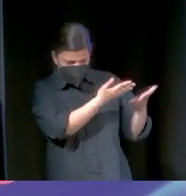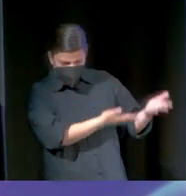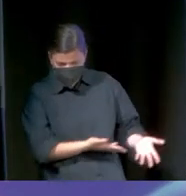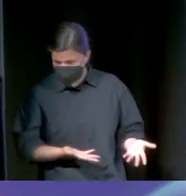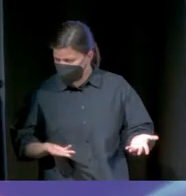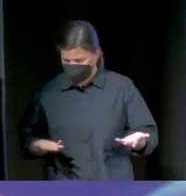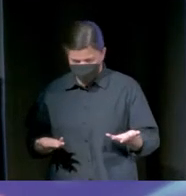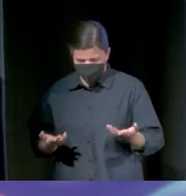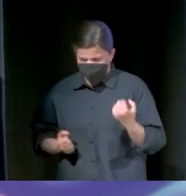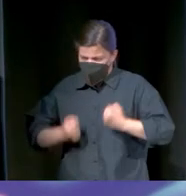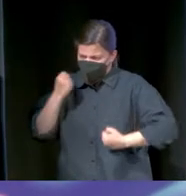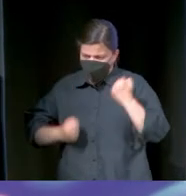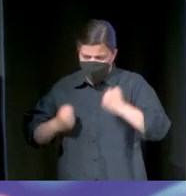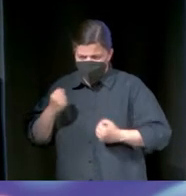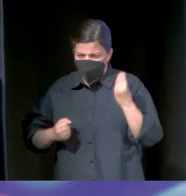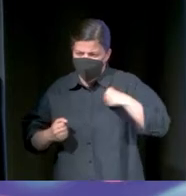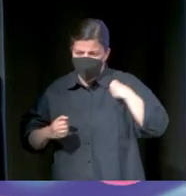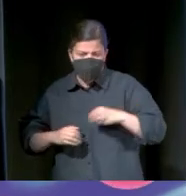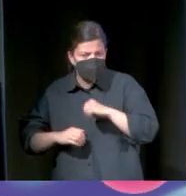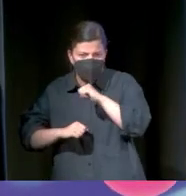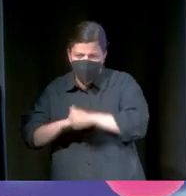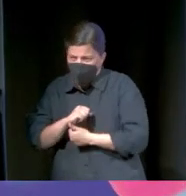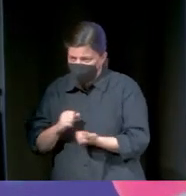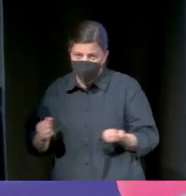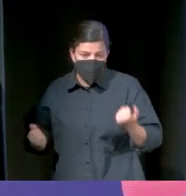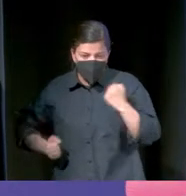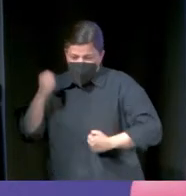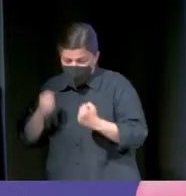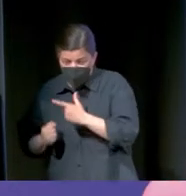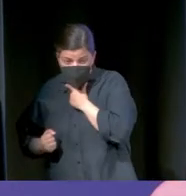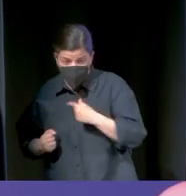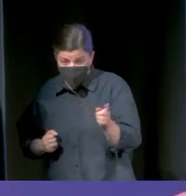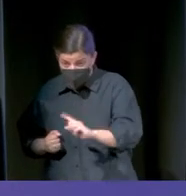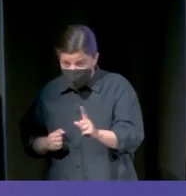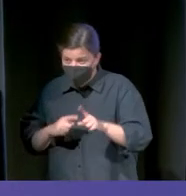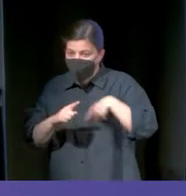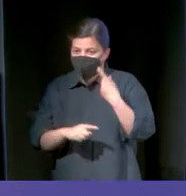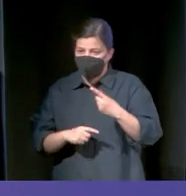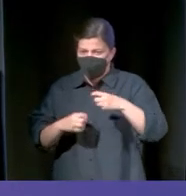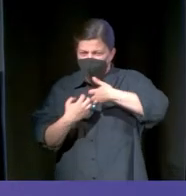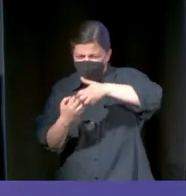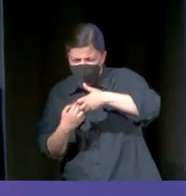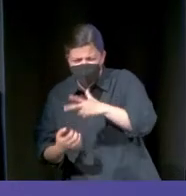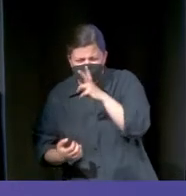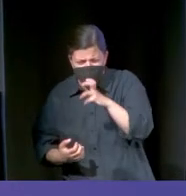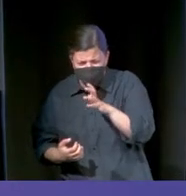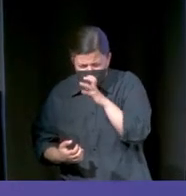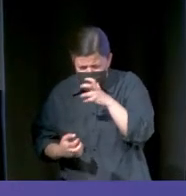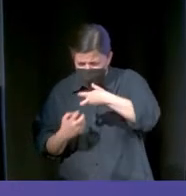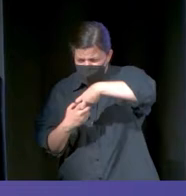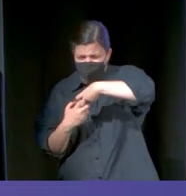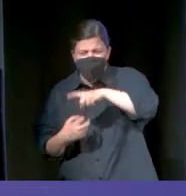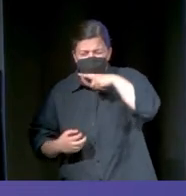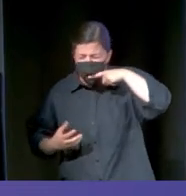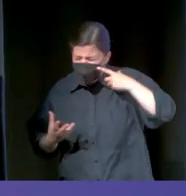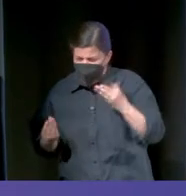necesidad también igual lo mismo que el pan que necesidad a mí correr no me gusta y luego las articulaciones fatal las rodillas me dolía muchísimo